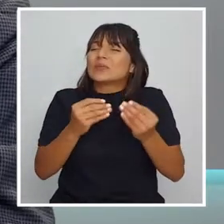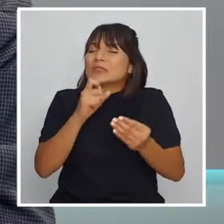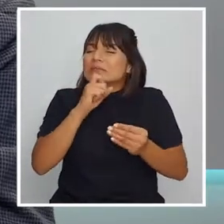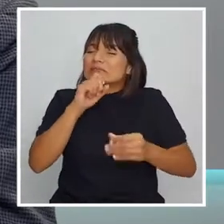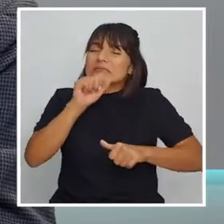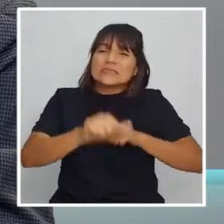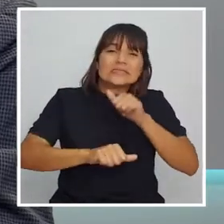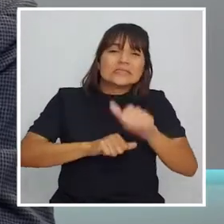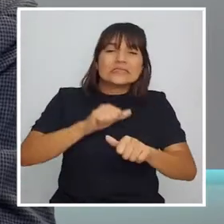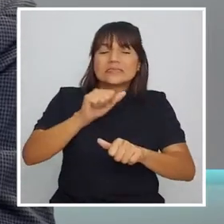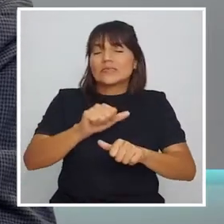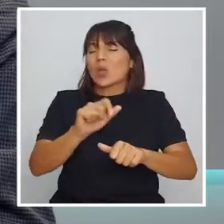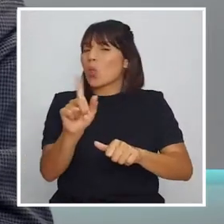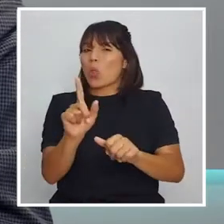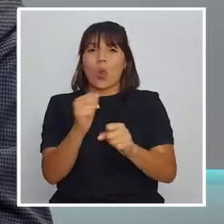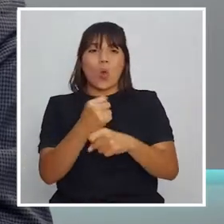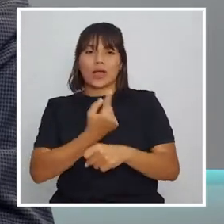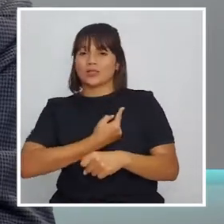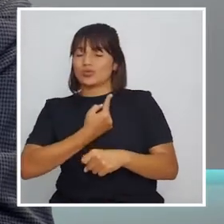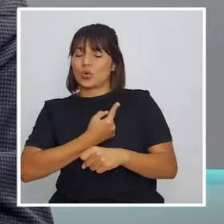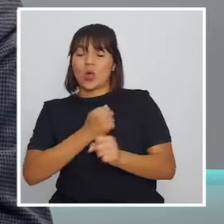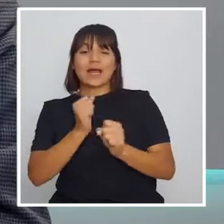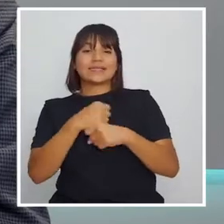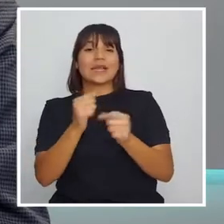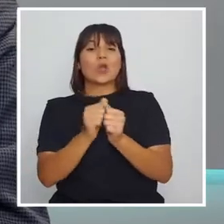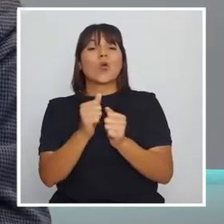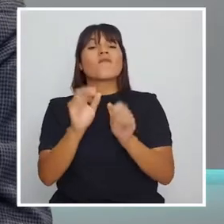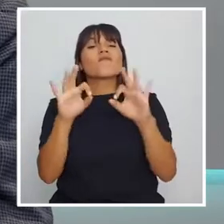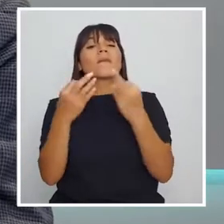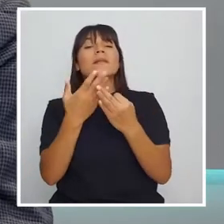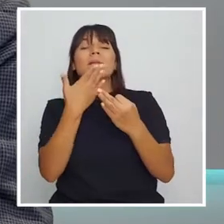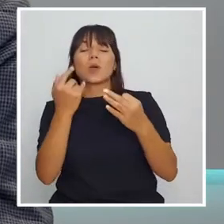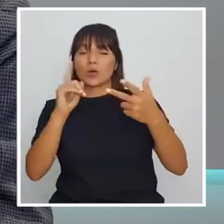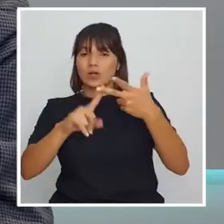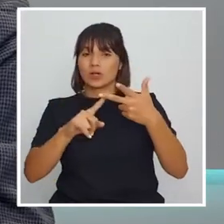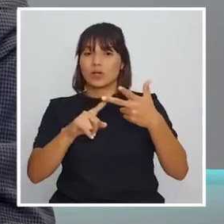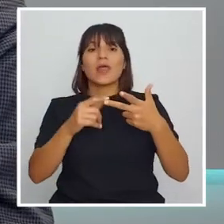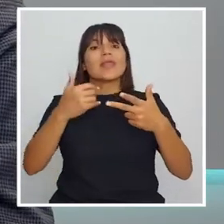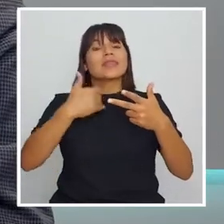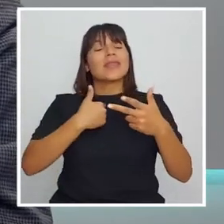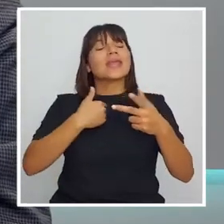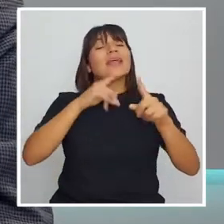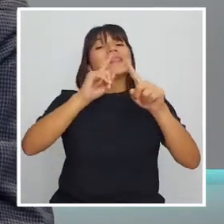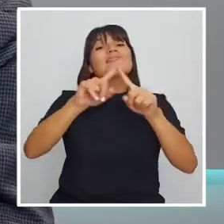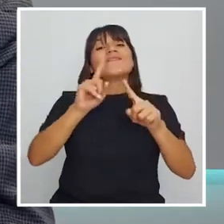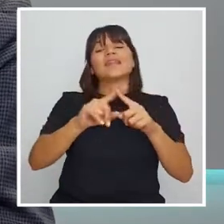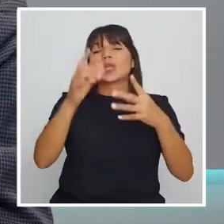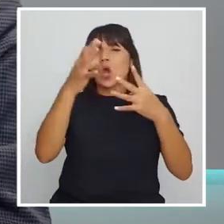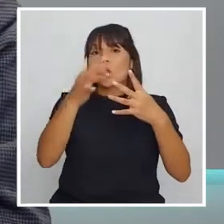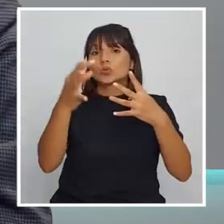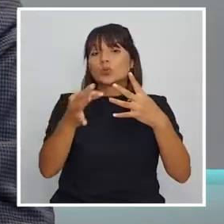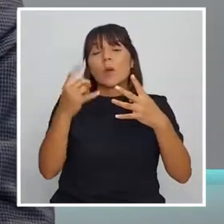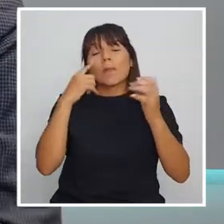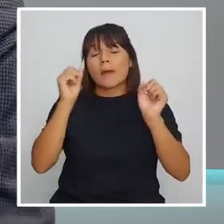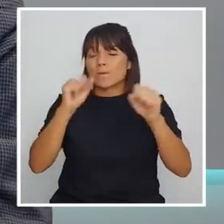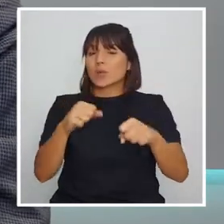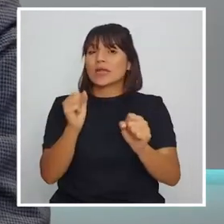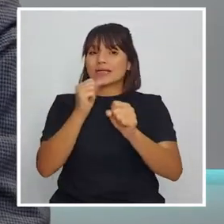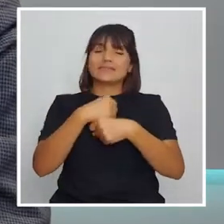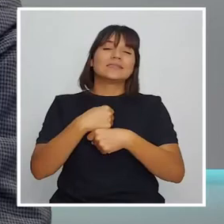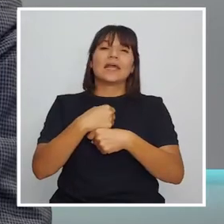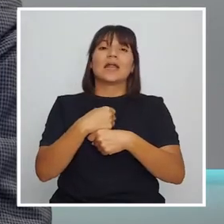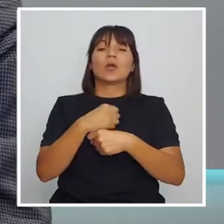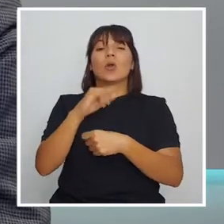eficiente. 3, hay herramientas para hacer. Estos esfuerzos que ustedes, los medios de comunicación, hacen son vitales. El libro que tenemos